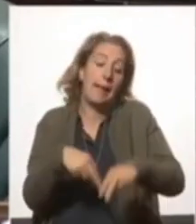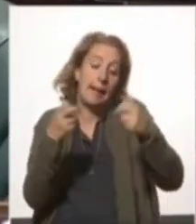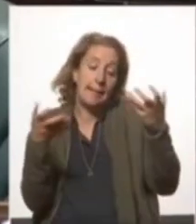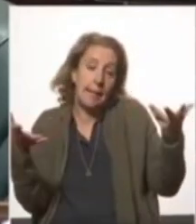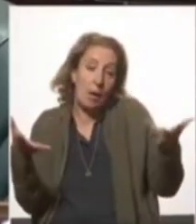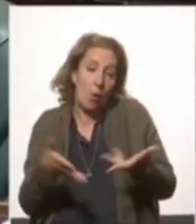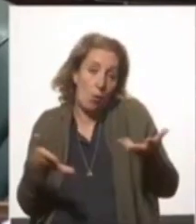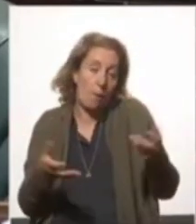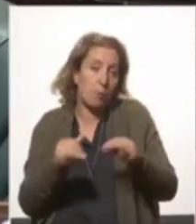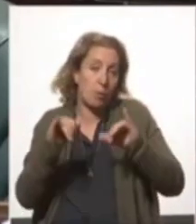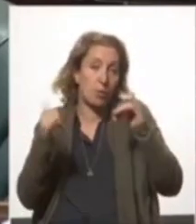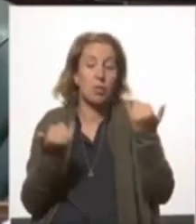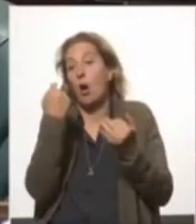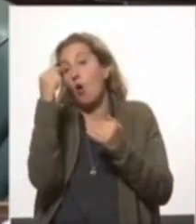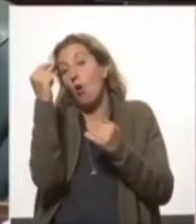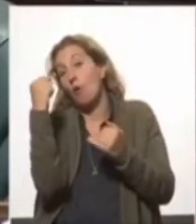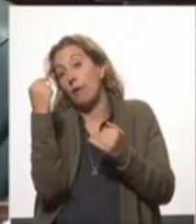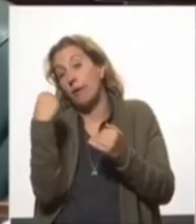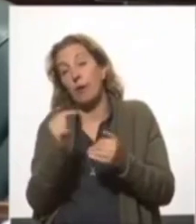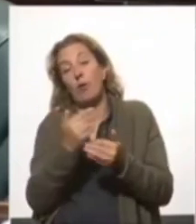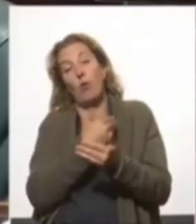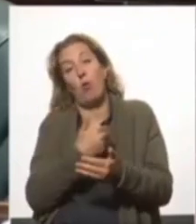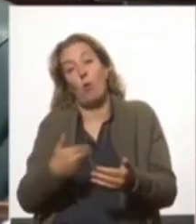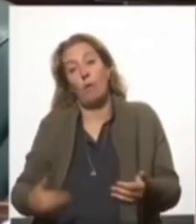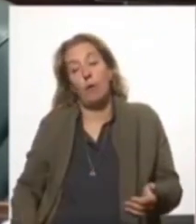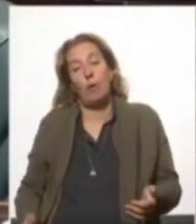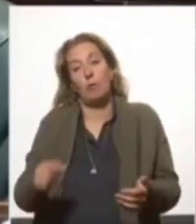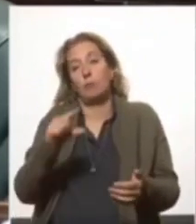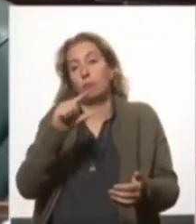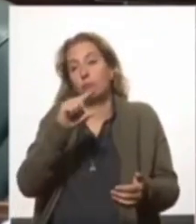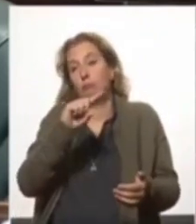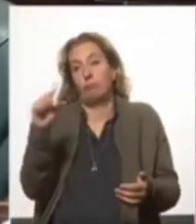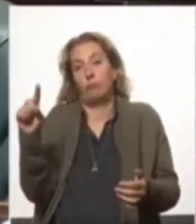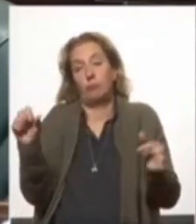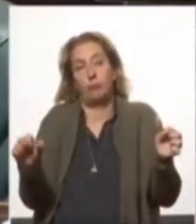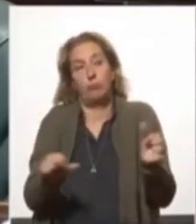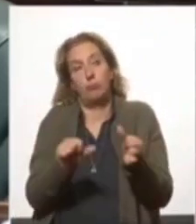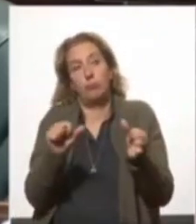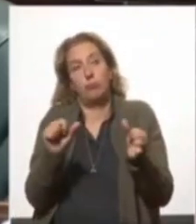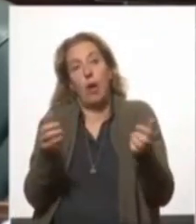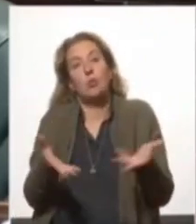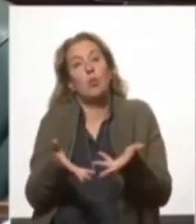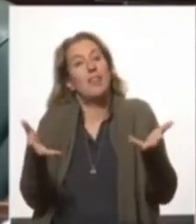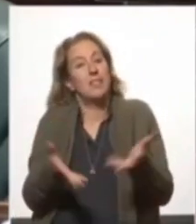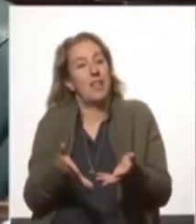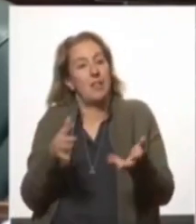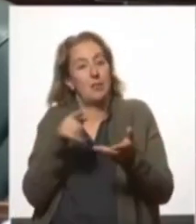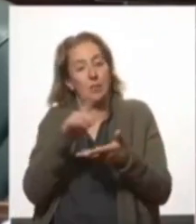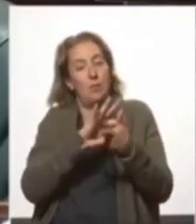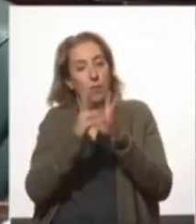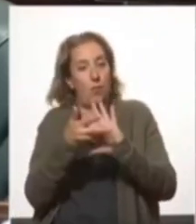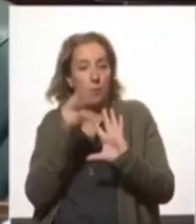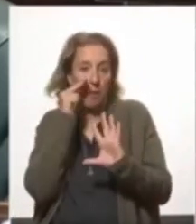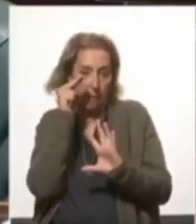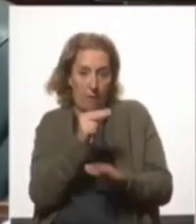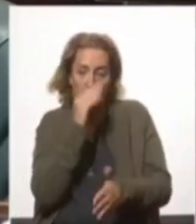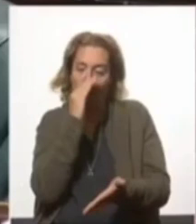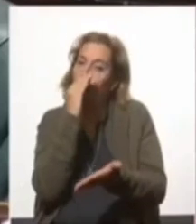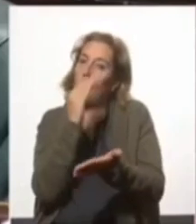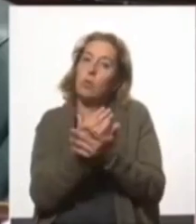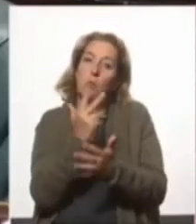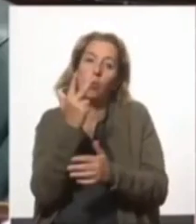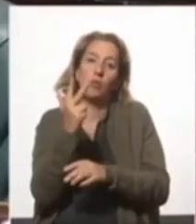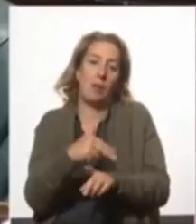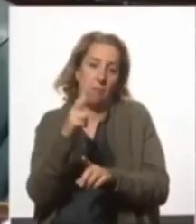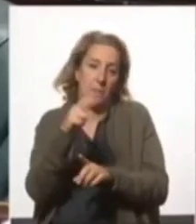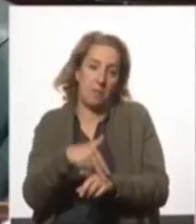han ido corrigiendo esas cifras y el gobierno no ha ido actualizando su visión en estos últimos 3